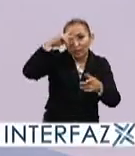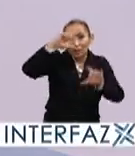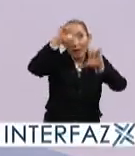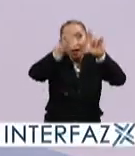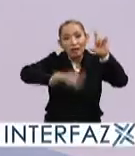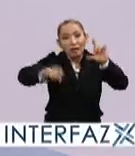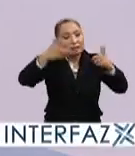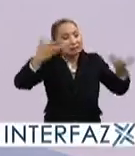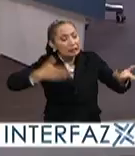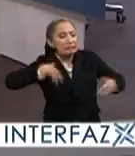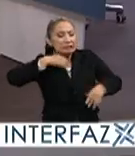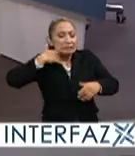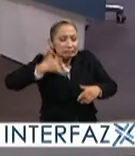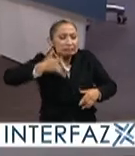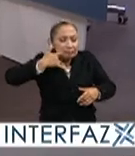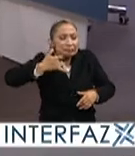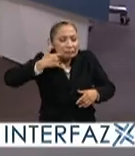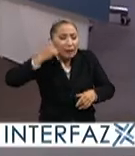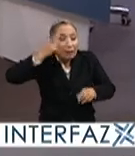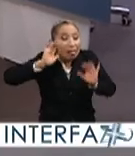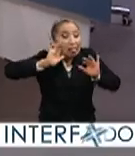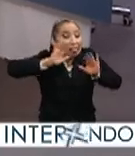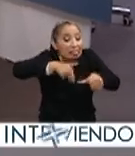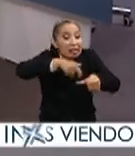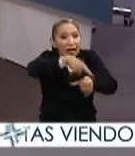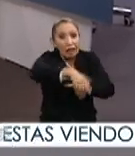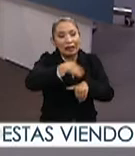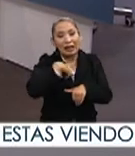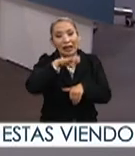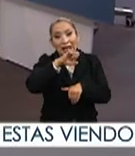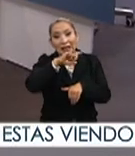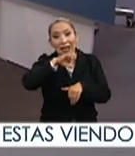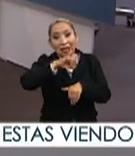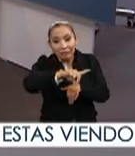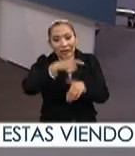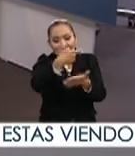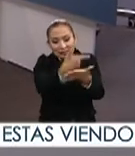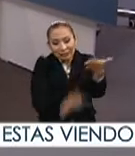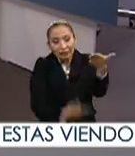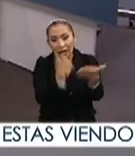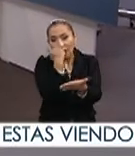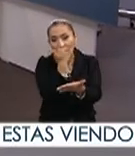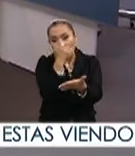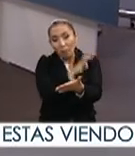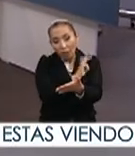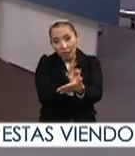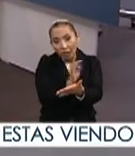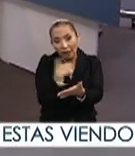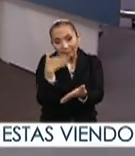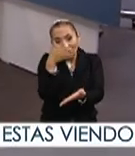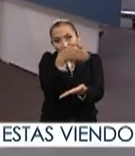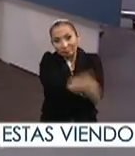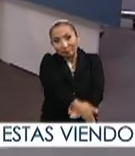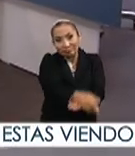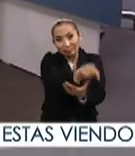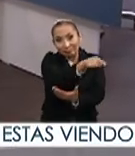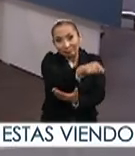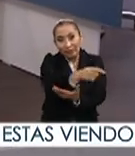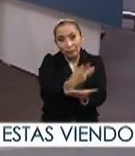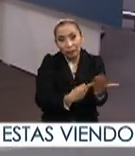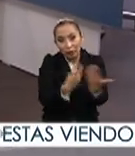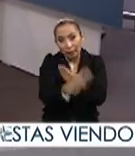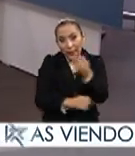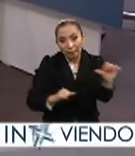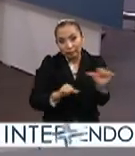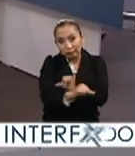República Mexicana hacen lo imposible por inscribirse en la lista de estudiantes que pueden estar dentro de este programa